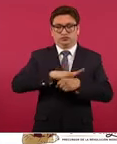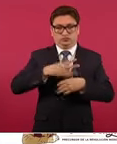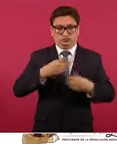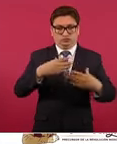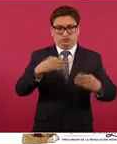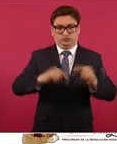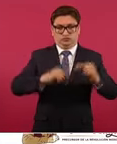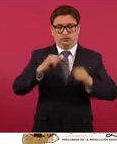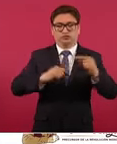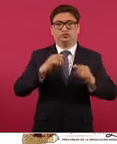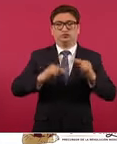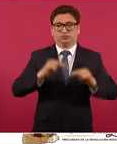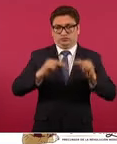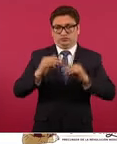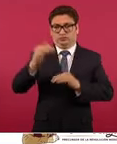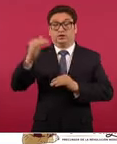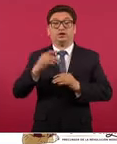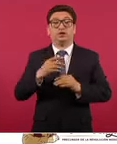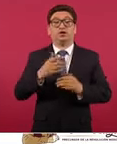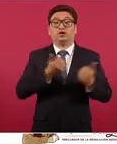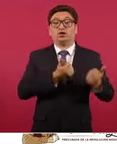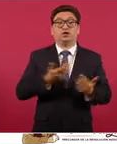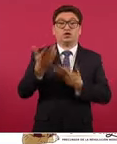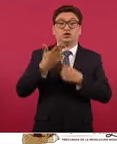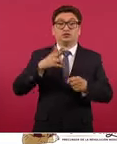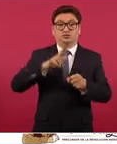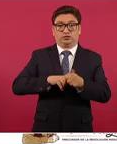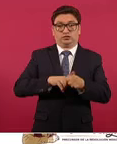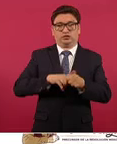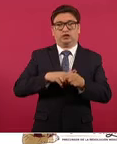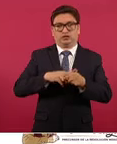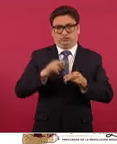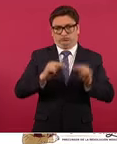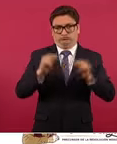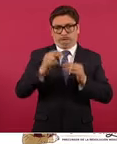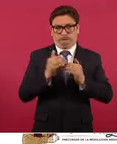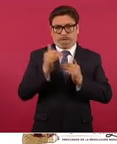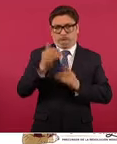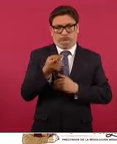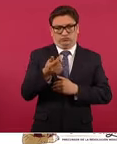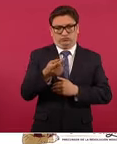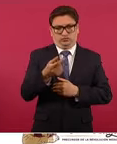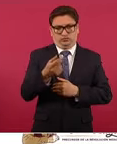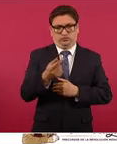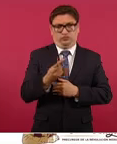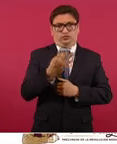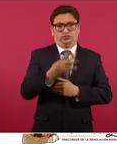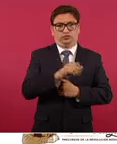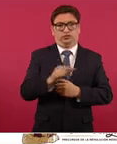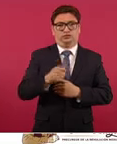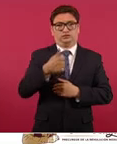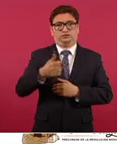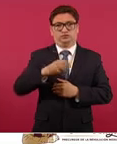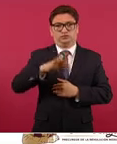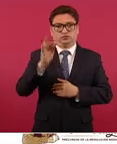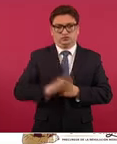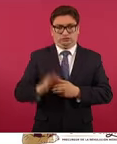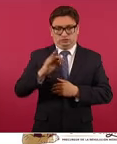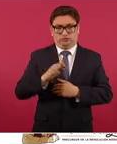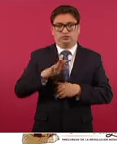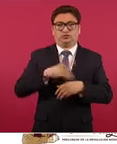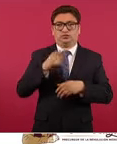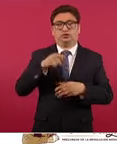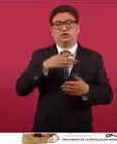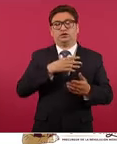las hospitalizaciones aumentan muy poco subimos de 4 a 6 por ciento la ocupación hospitalaria de